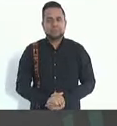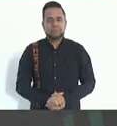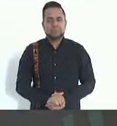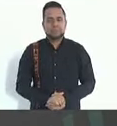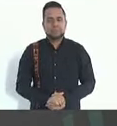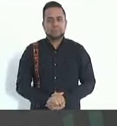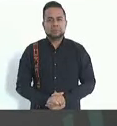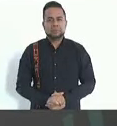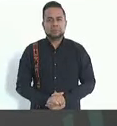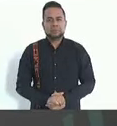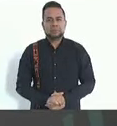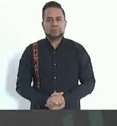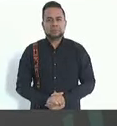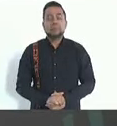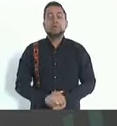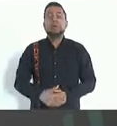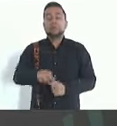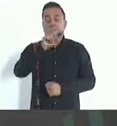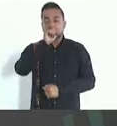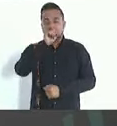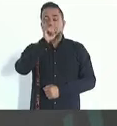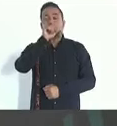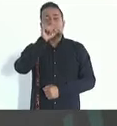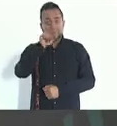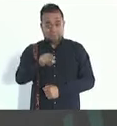Y también